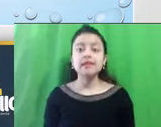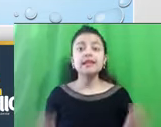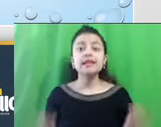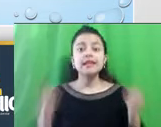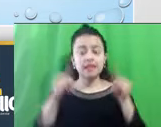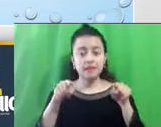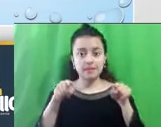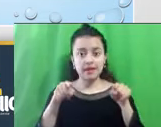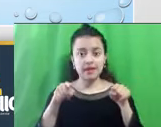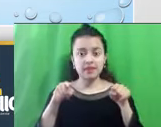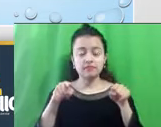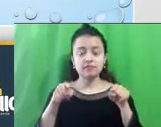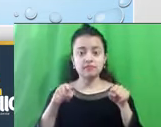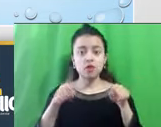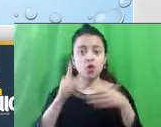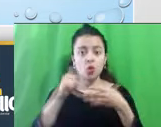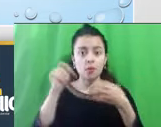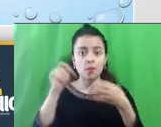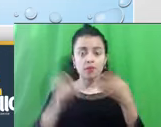cableado eléctrico de la empresa